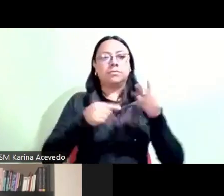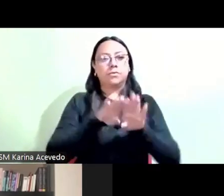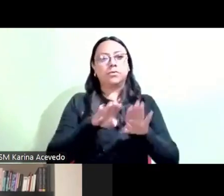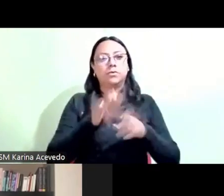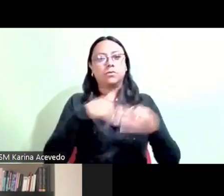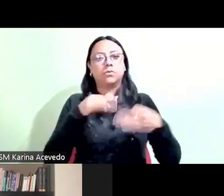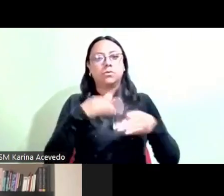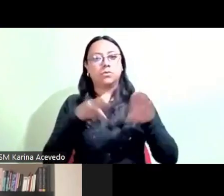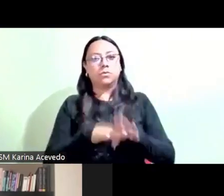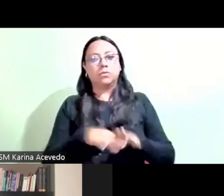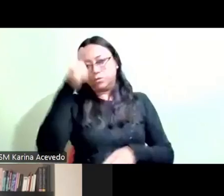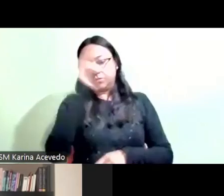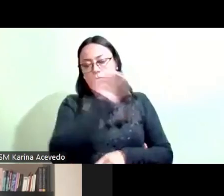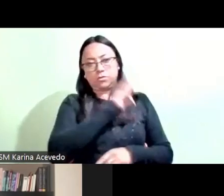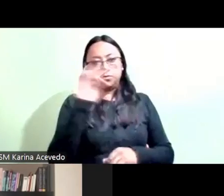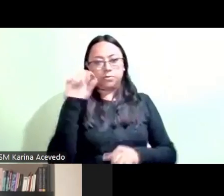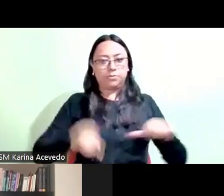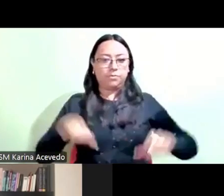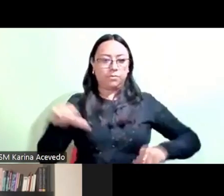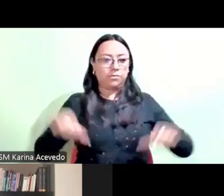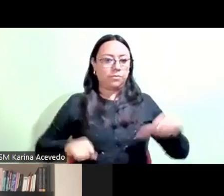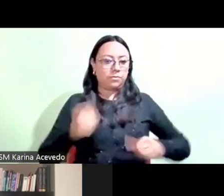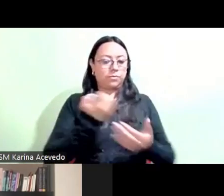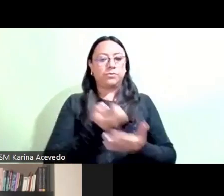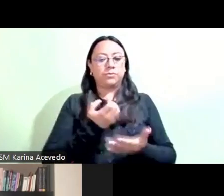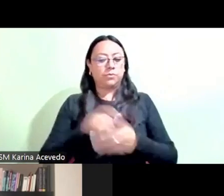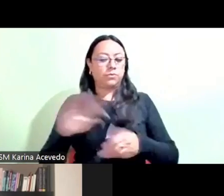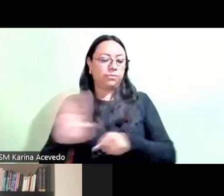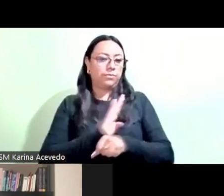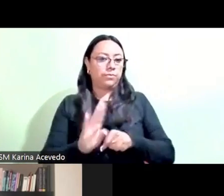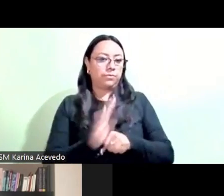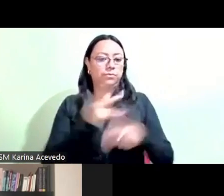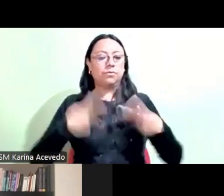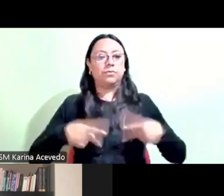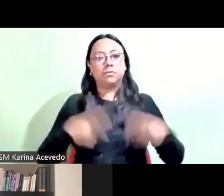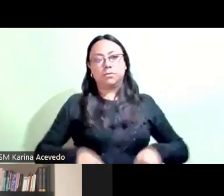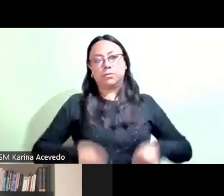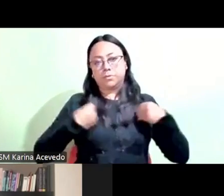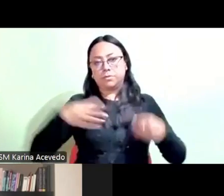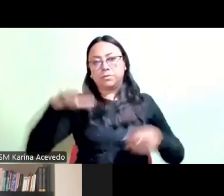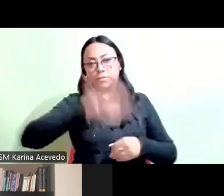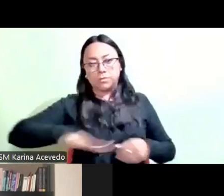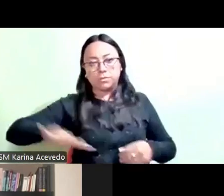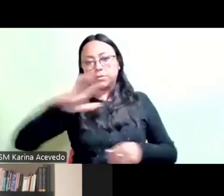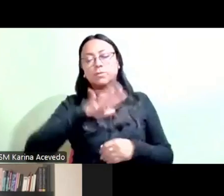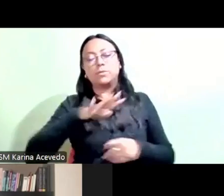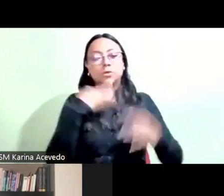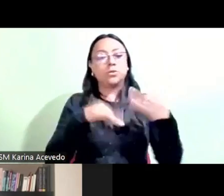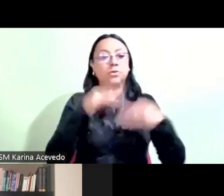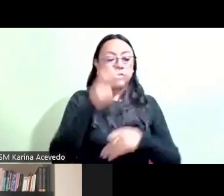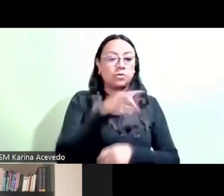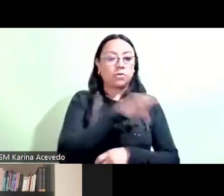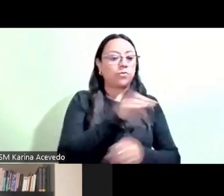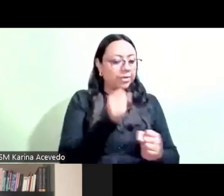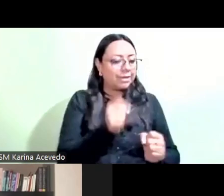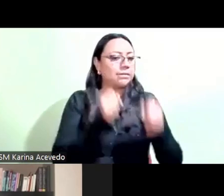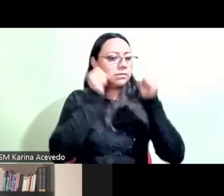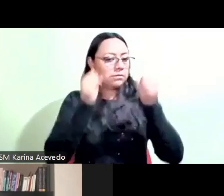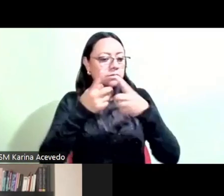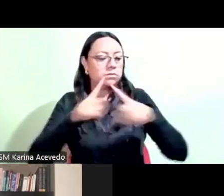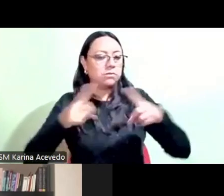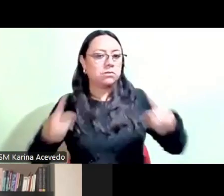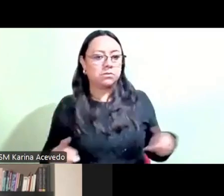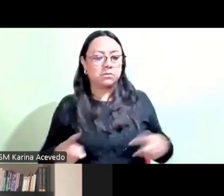la promoción de actividades económicas en beneficio de la población local que construya las bases para garantizar el desarrollo sustentable de la